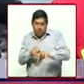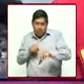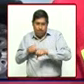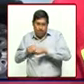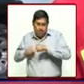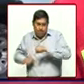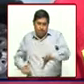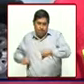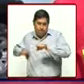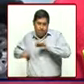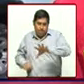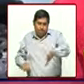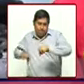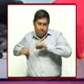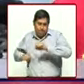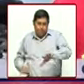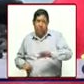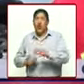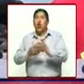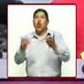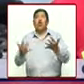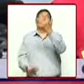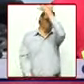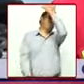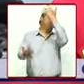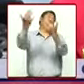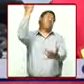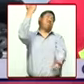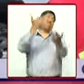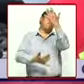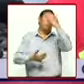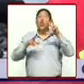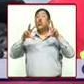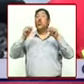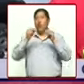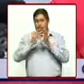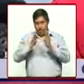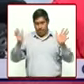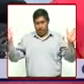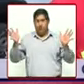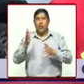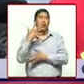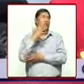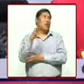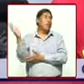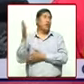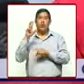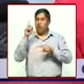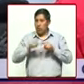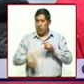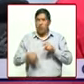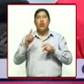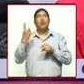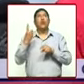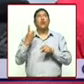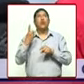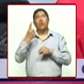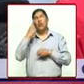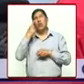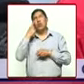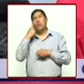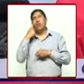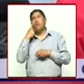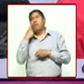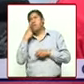No podemos avanzar a un lugar donde hay fuego vivo, especialmente en un área abierta que es un bosque, una reserva, solamente con un